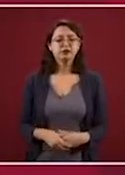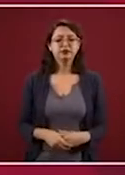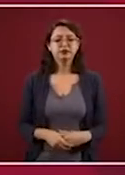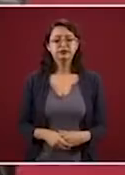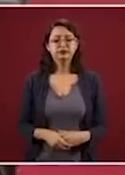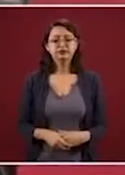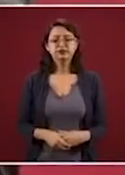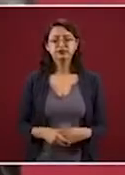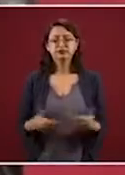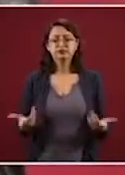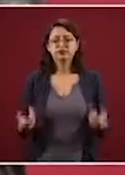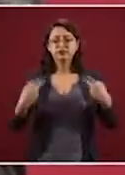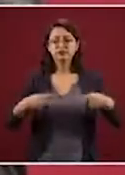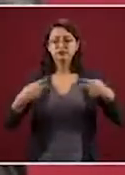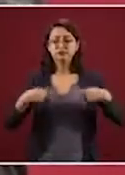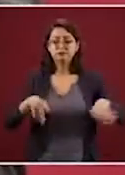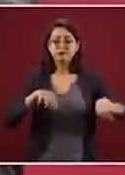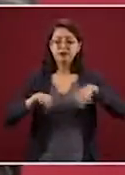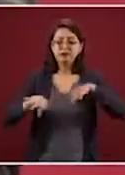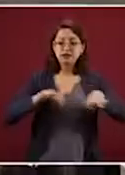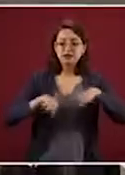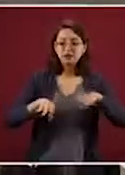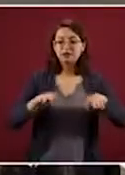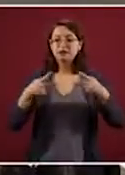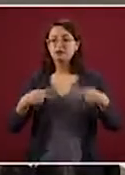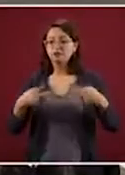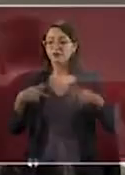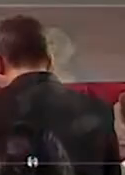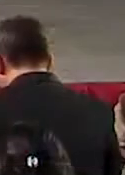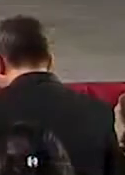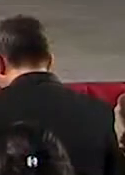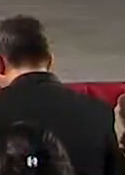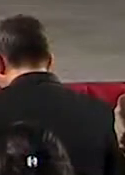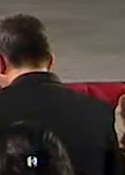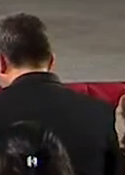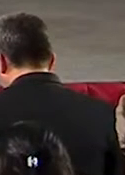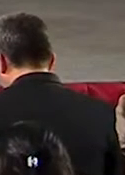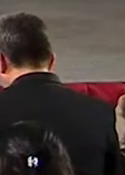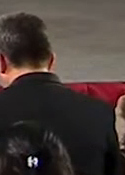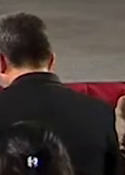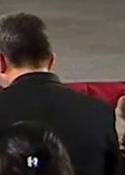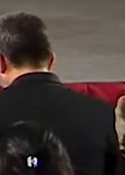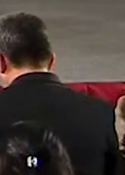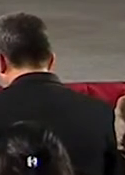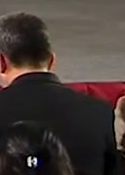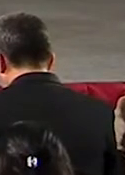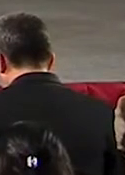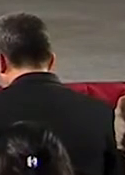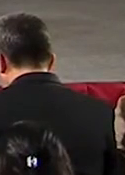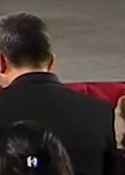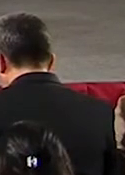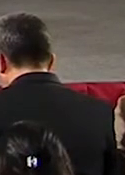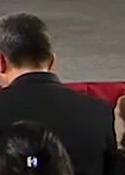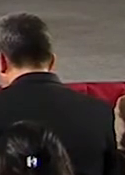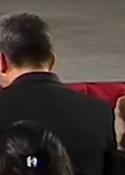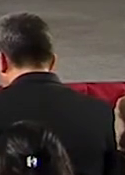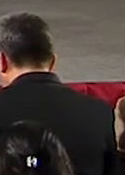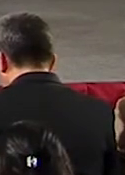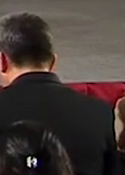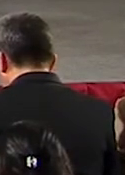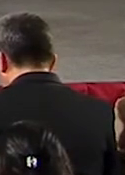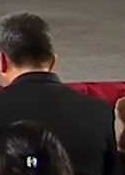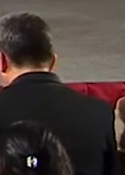que los trabajadores que los mismos ciudadanos avisen denuncien estén